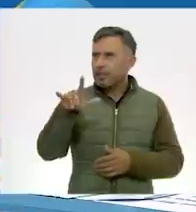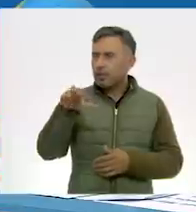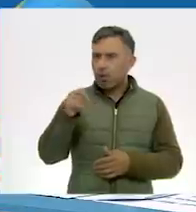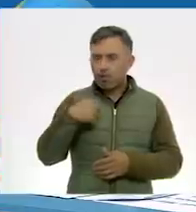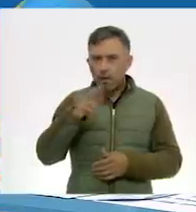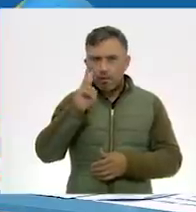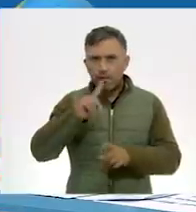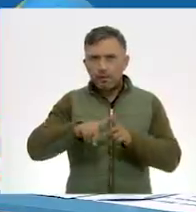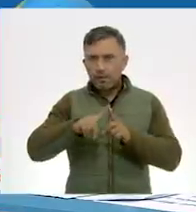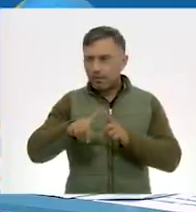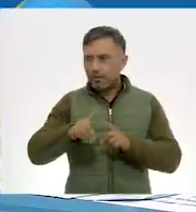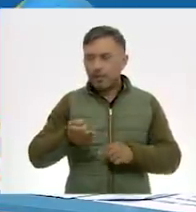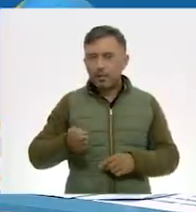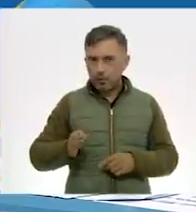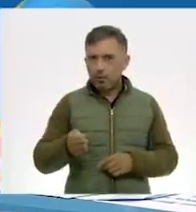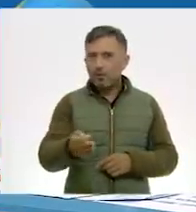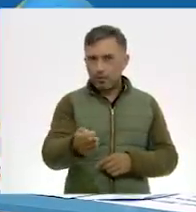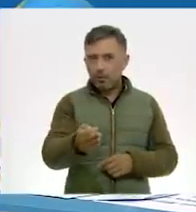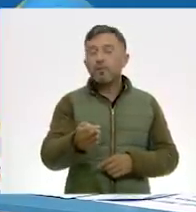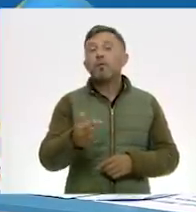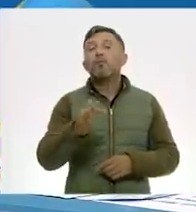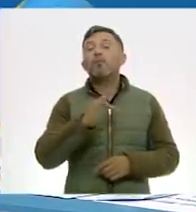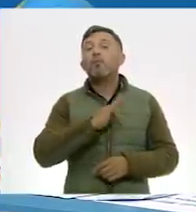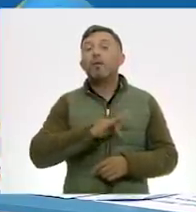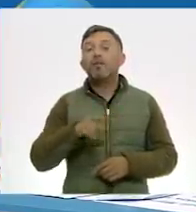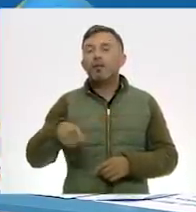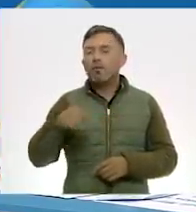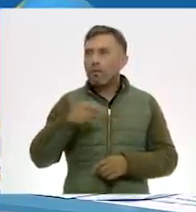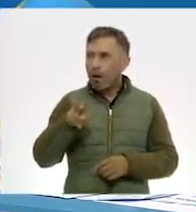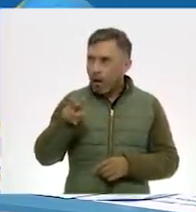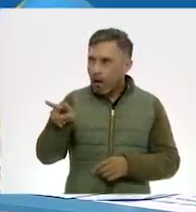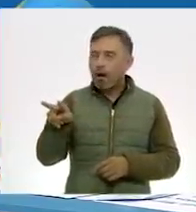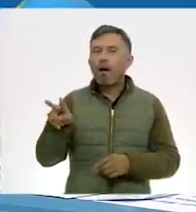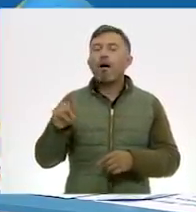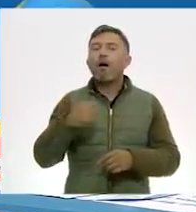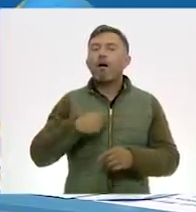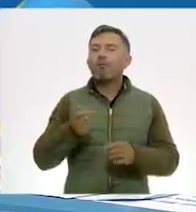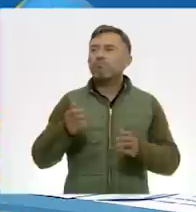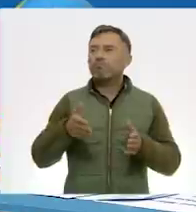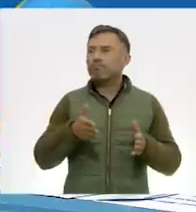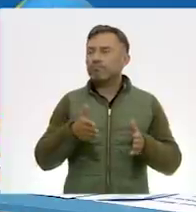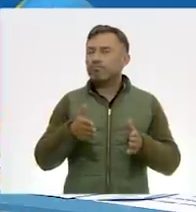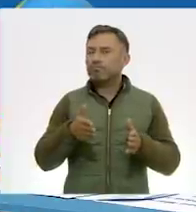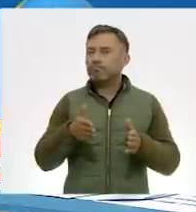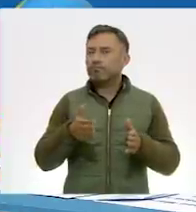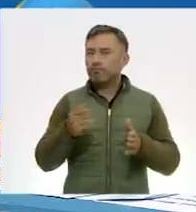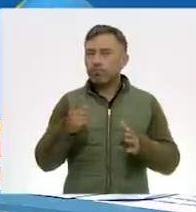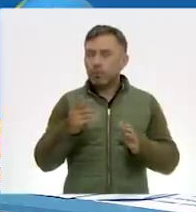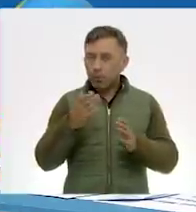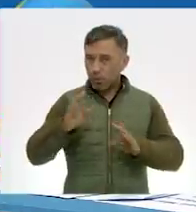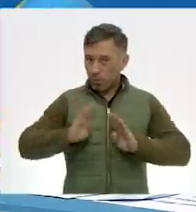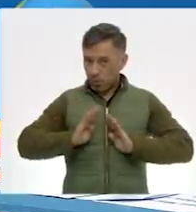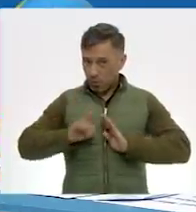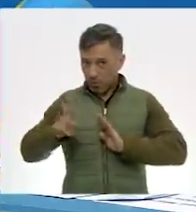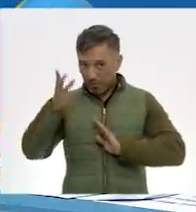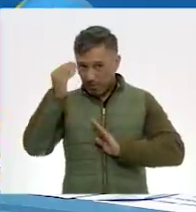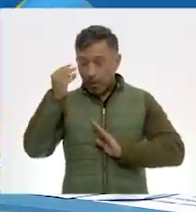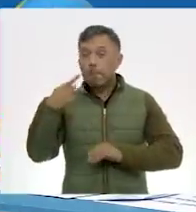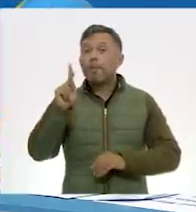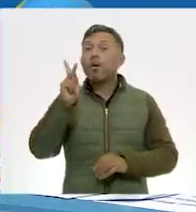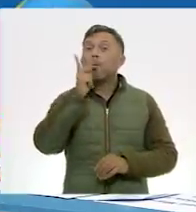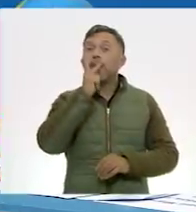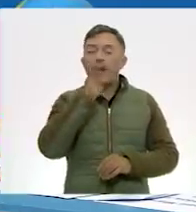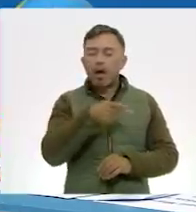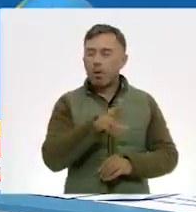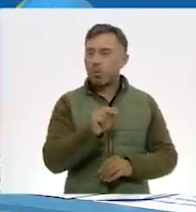estampas con hechos de Garibaldi, influenciábanme hacia la carrera de armas. Pero mi padre no admitió, por